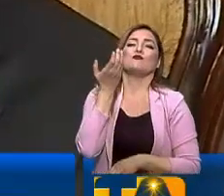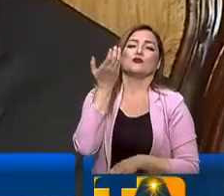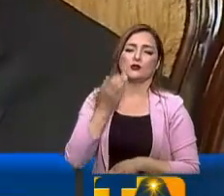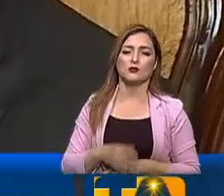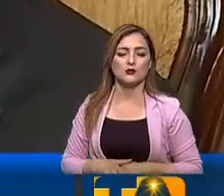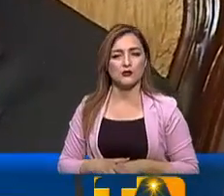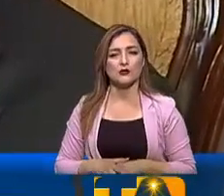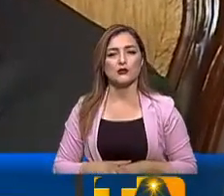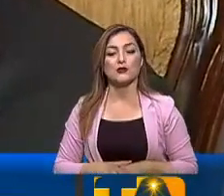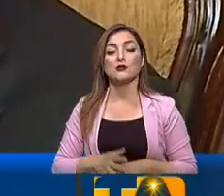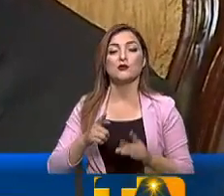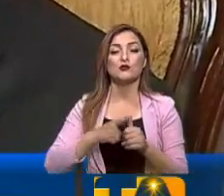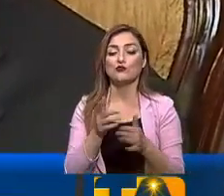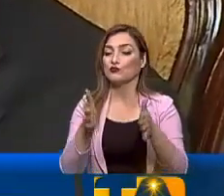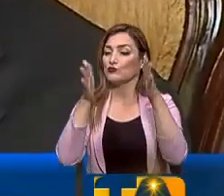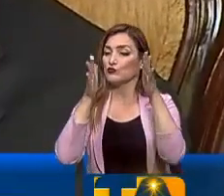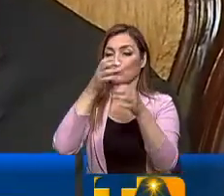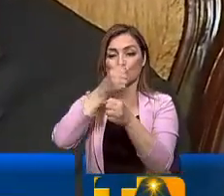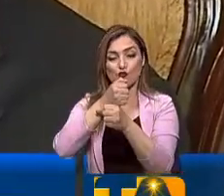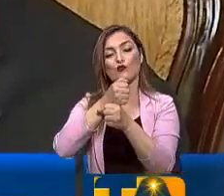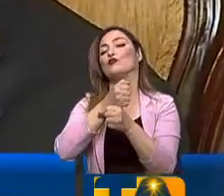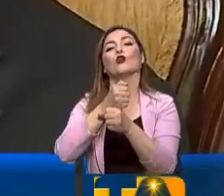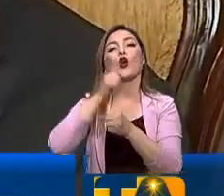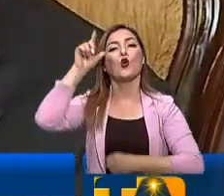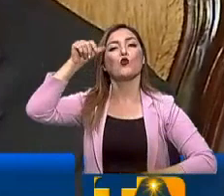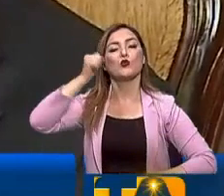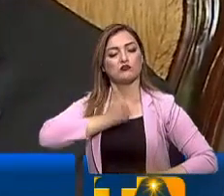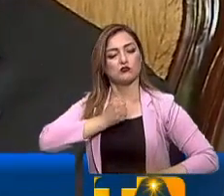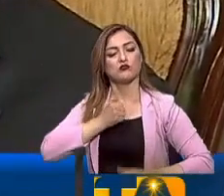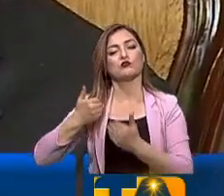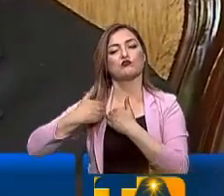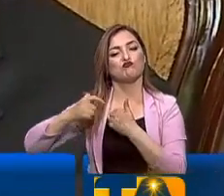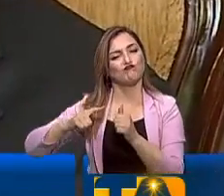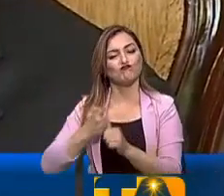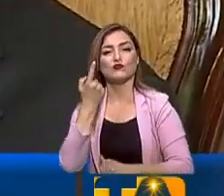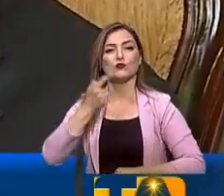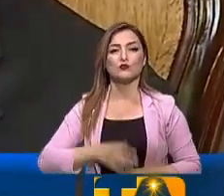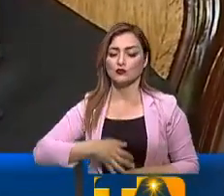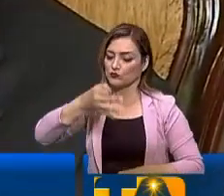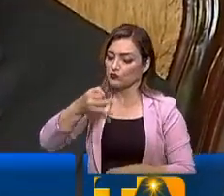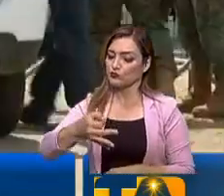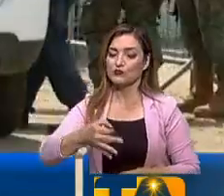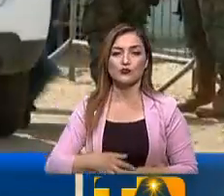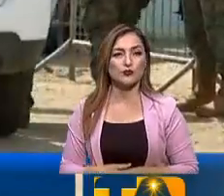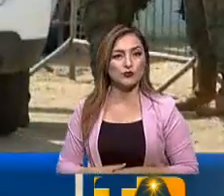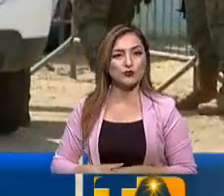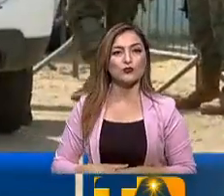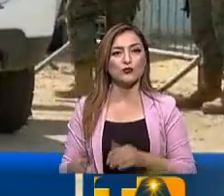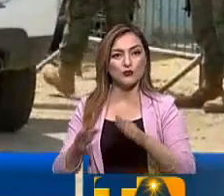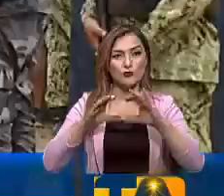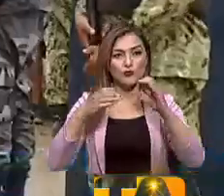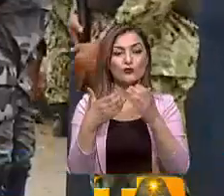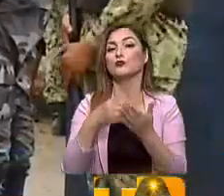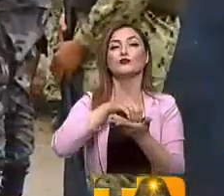seguridad sería prioridad número uno del despacho presidencial. Estamos cumpliendo. La comisión